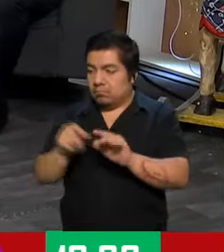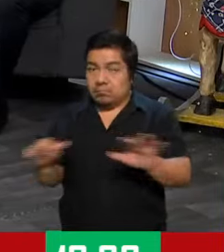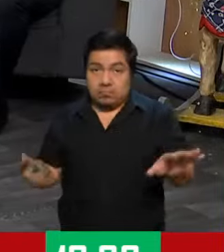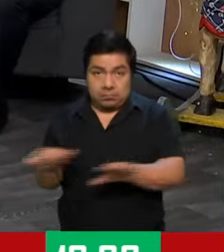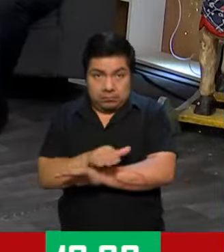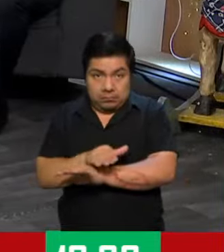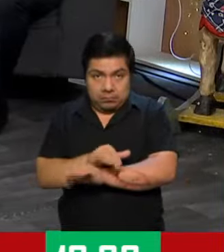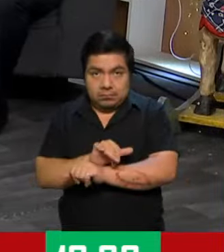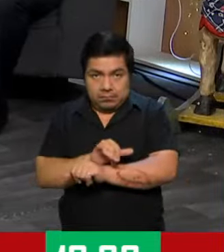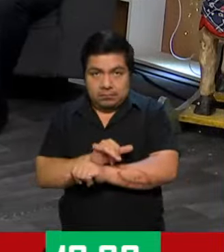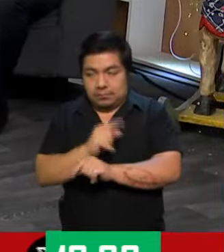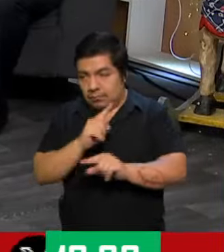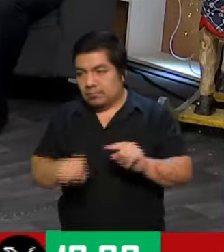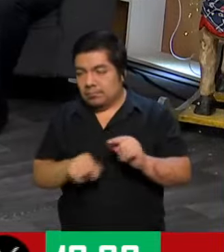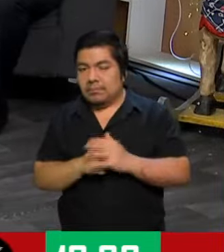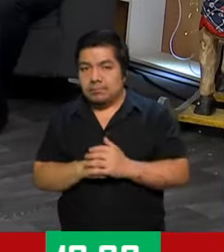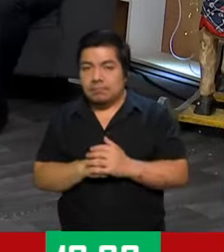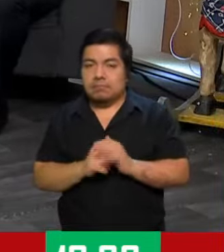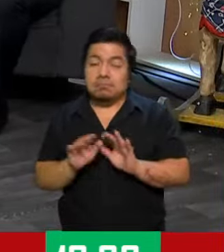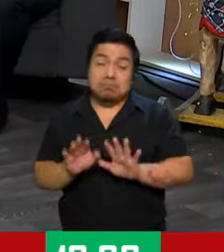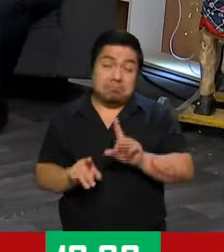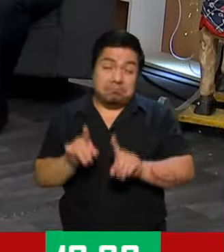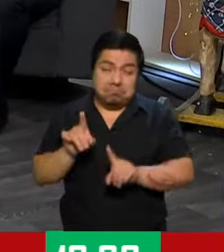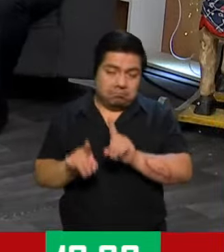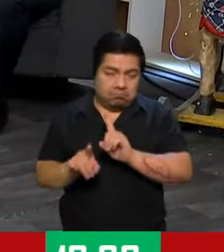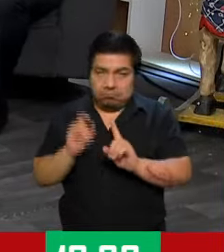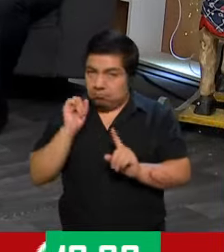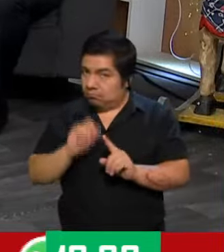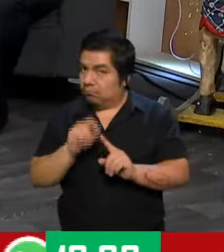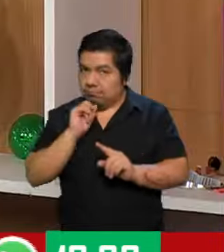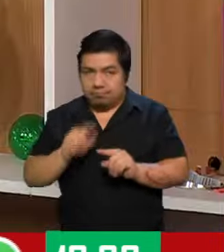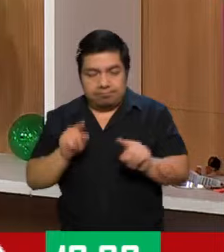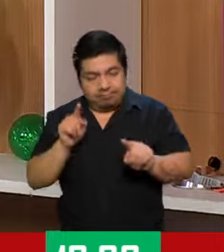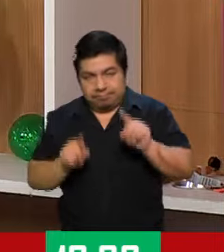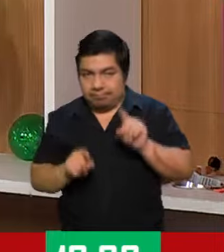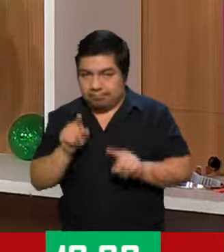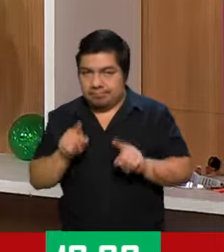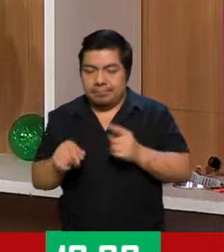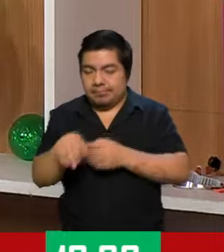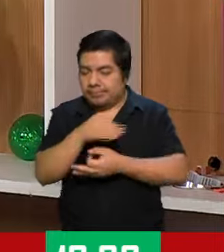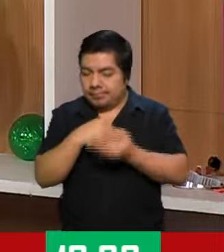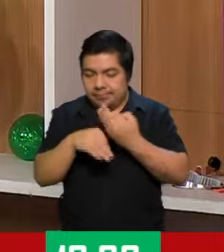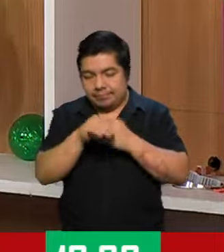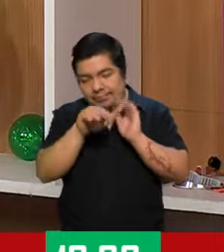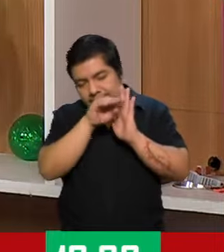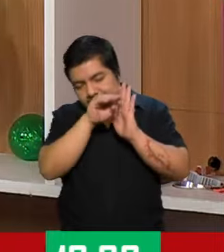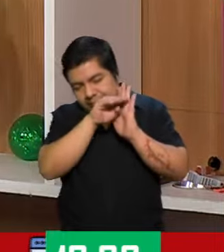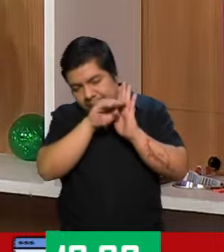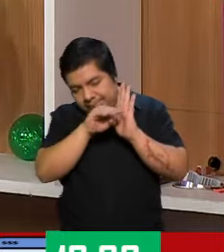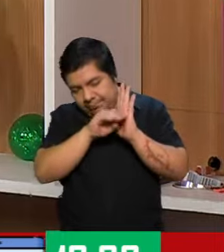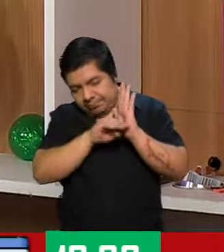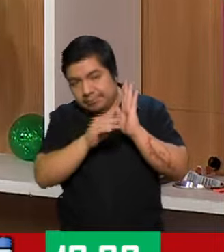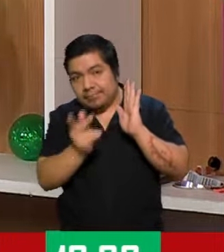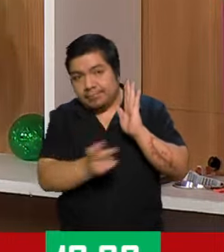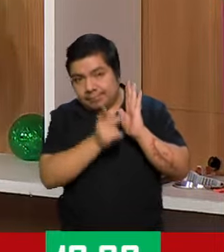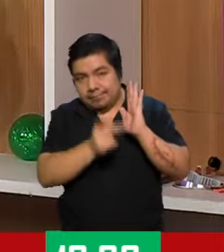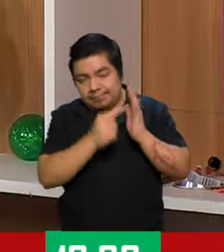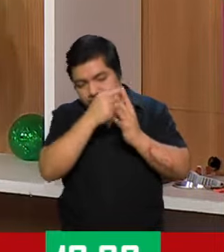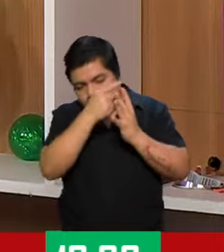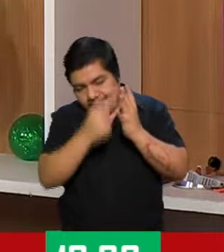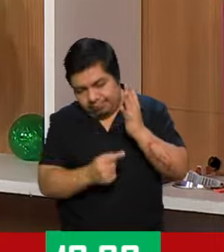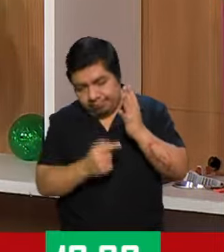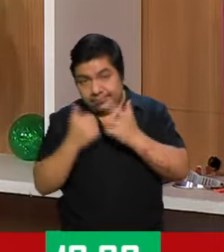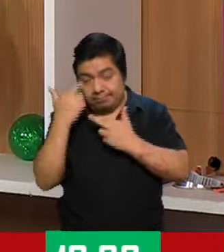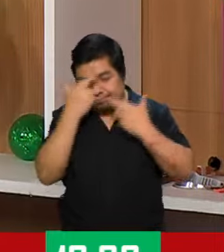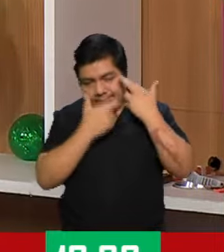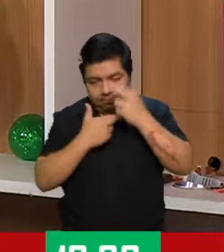la cosa. Y tiene que derivarlo. Aún así, tenemos todo un cuestionario especializado y un conocimiento